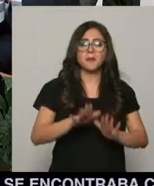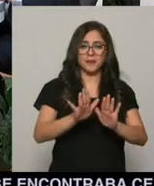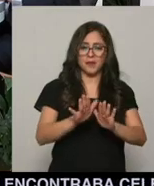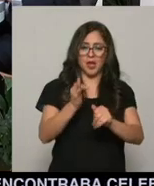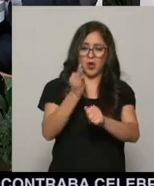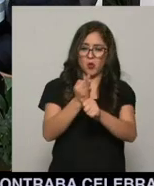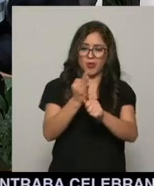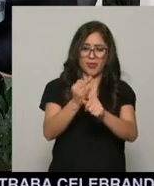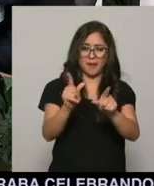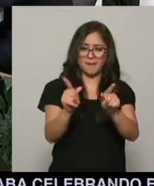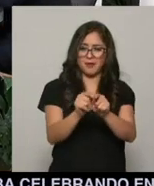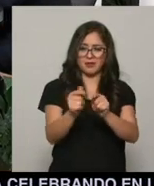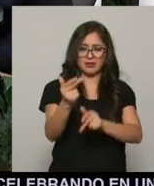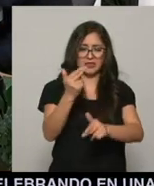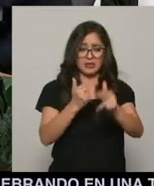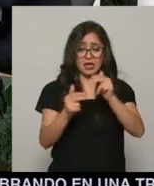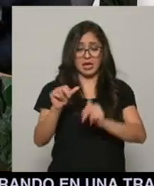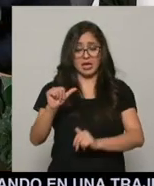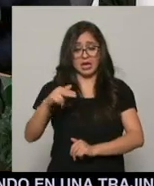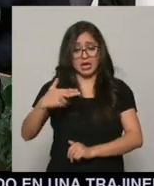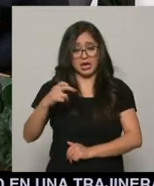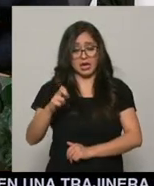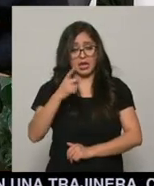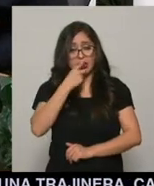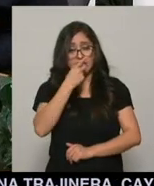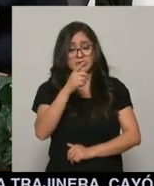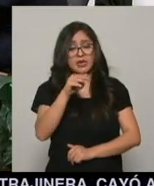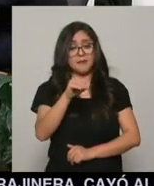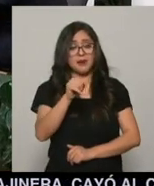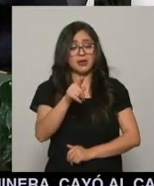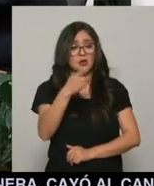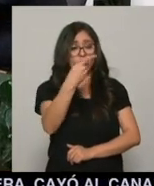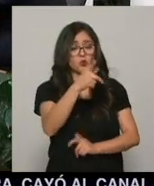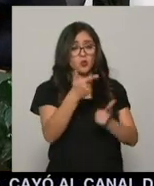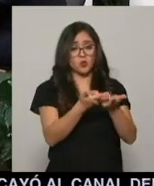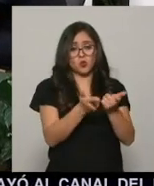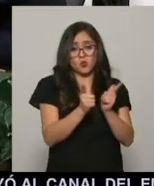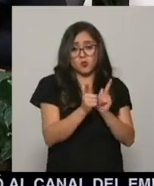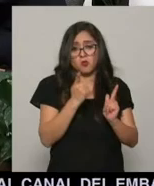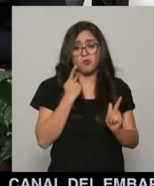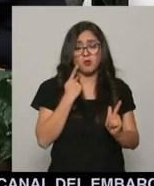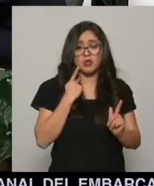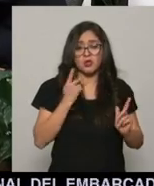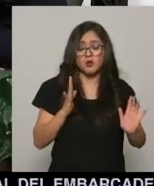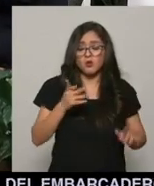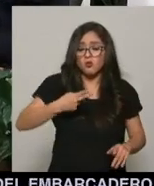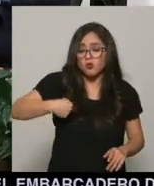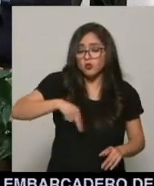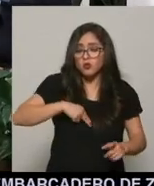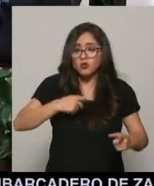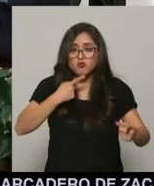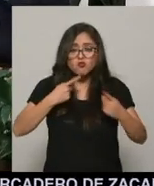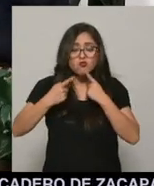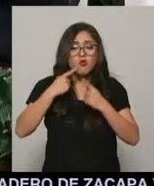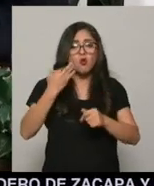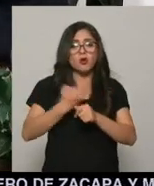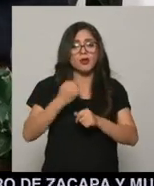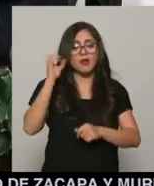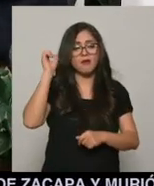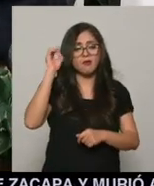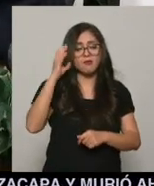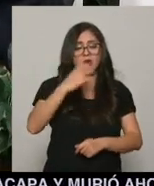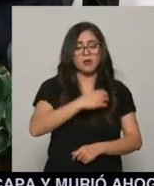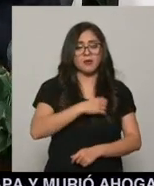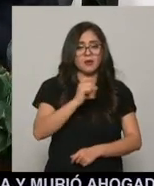pausa y regresamos, Ángel Ávila, porque dice Martí Batres esto sobre tu partido? Pero bueno, estamos analizando aquí en vivo, en Capital